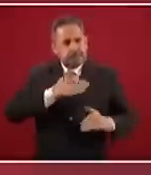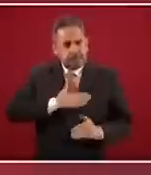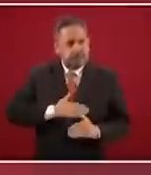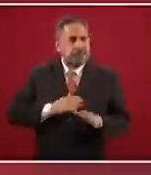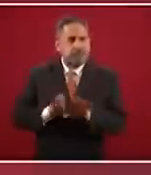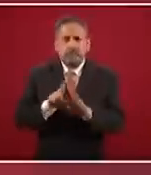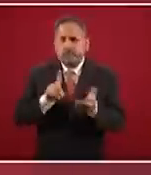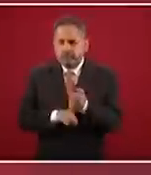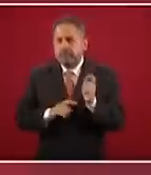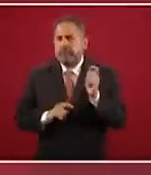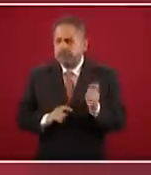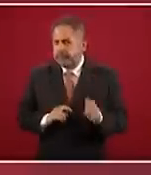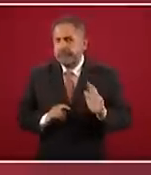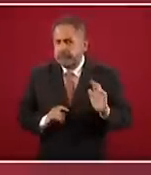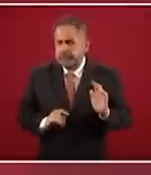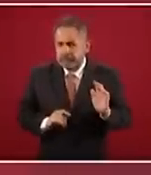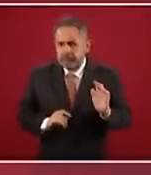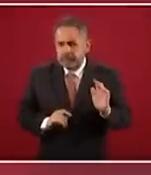entre